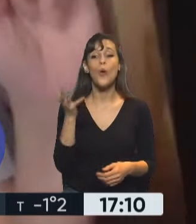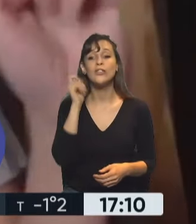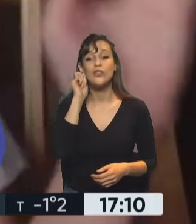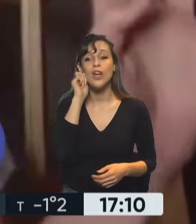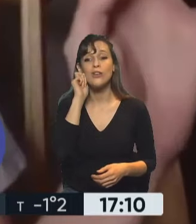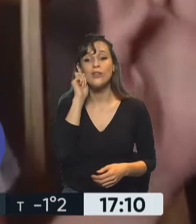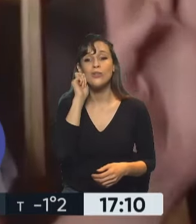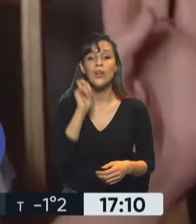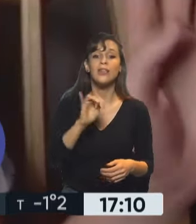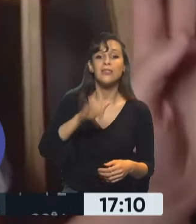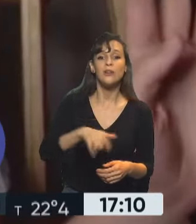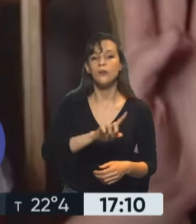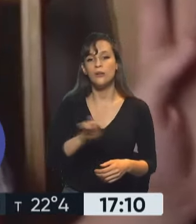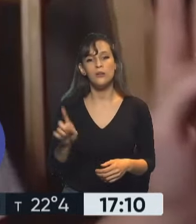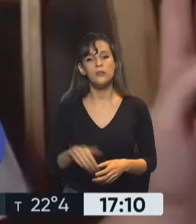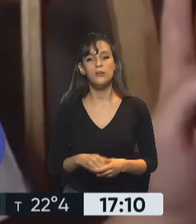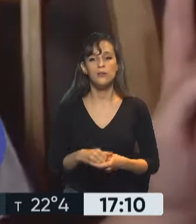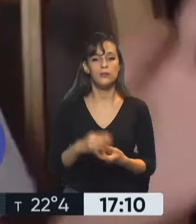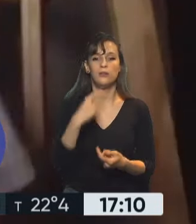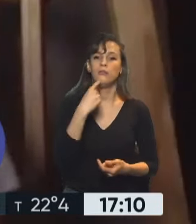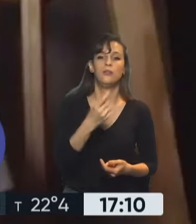¿No lo digo? ¿Qué dicen? ¿Lo digo o no lo digo?